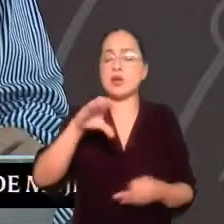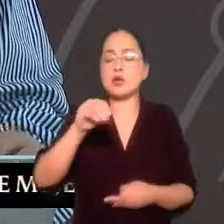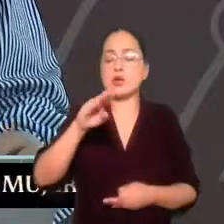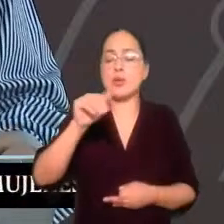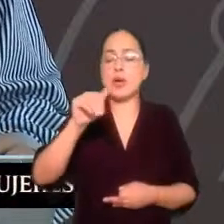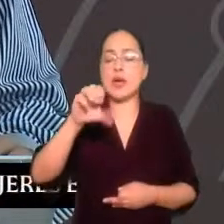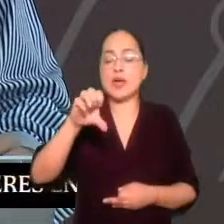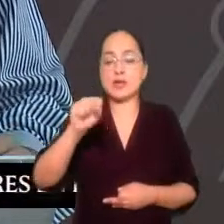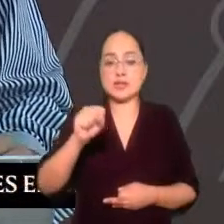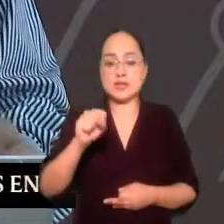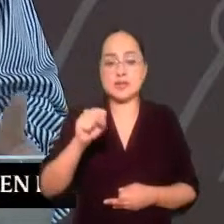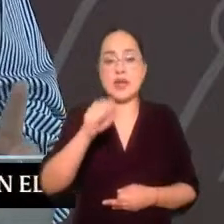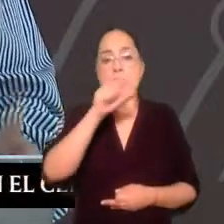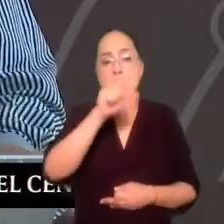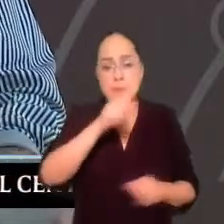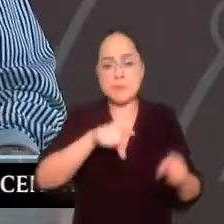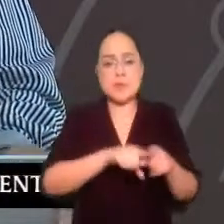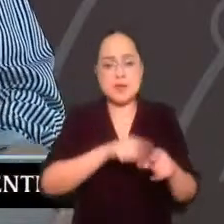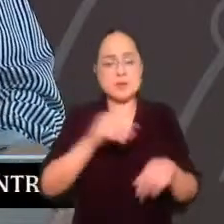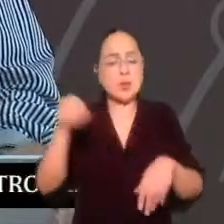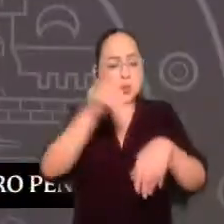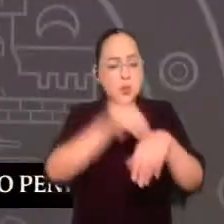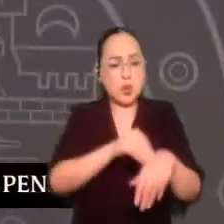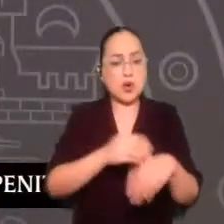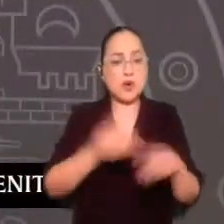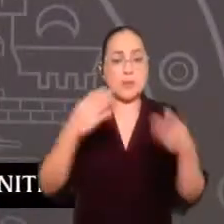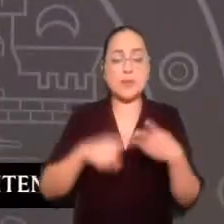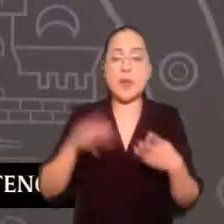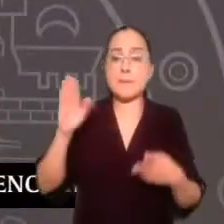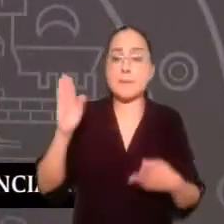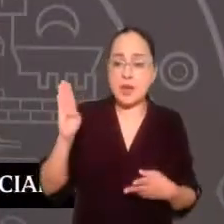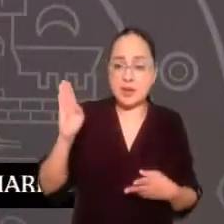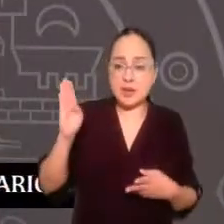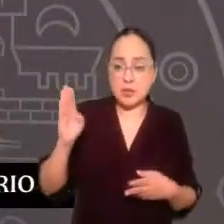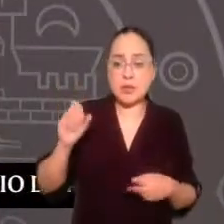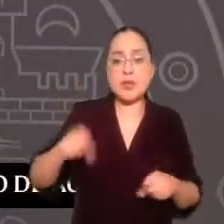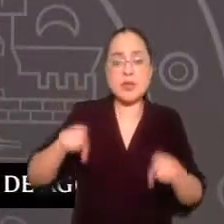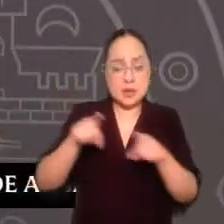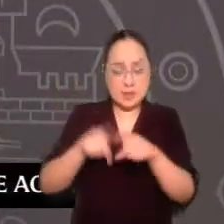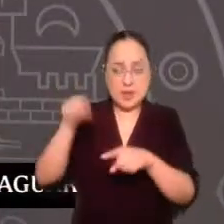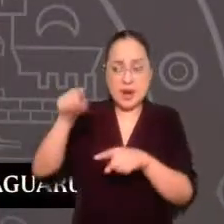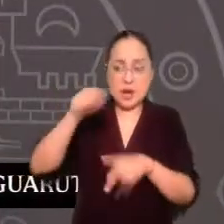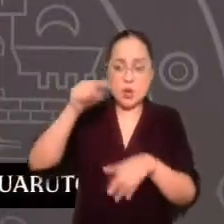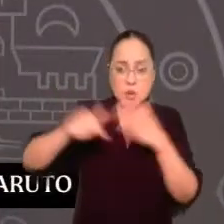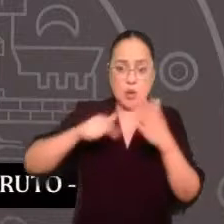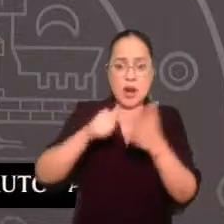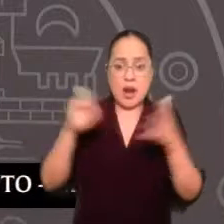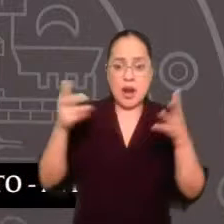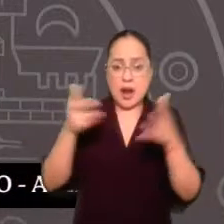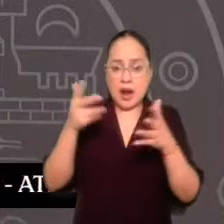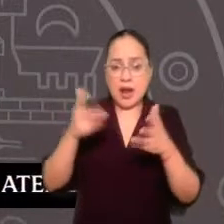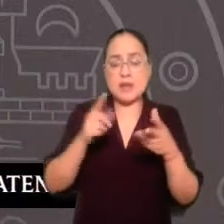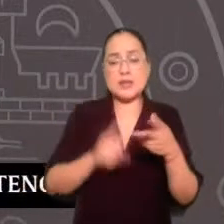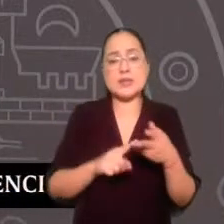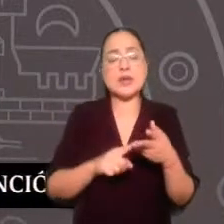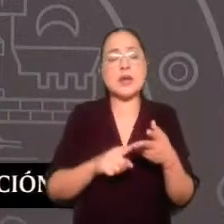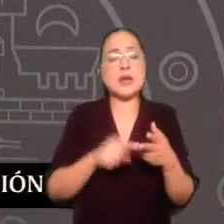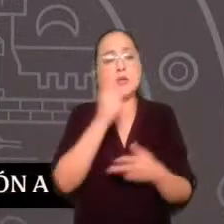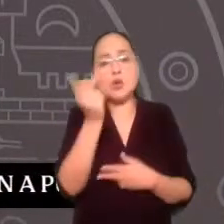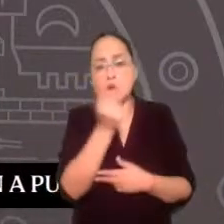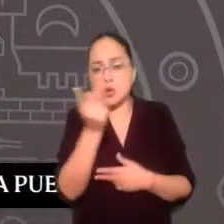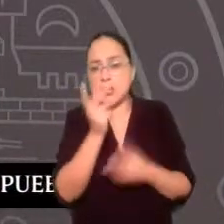podemos resolverlo también. En Badiraguato está muy avanzado, también le agradezco al presidente de Badiraguato y el de Angostura, que nos han estado trabajando